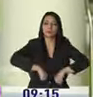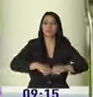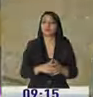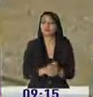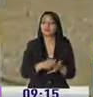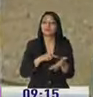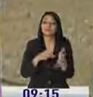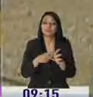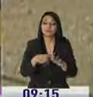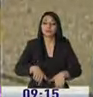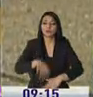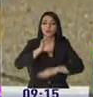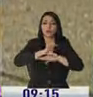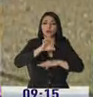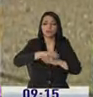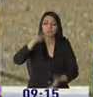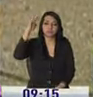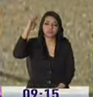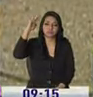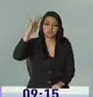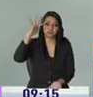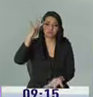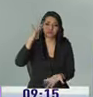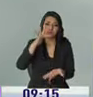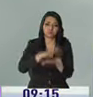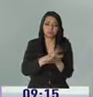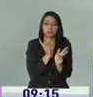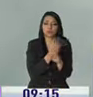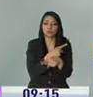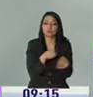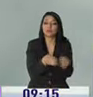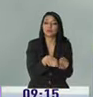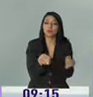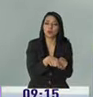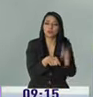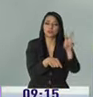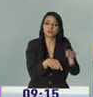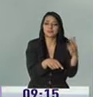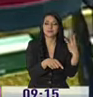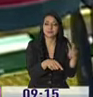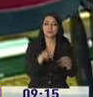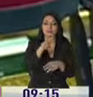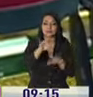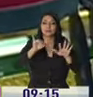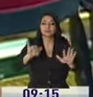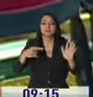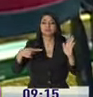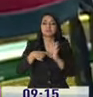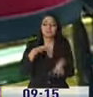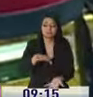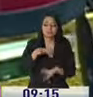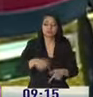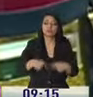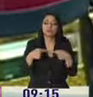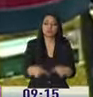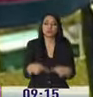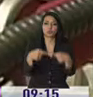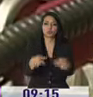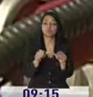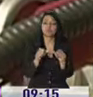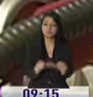para Ecuador una reducción similar a la del trimestre anterior, de 26.000 barriles diarios, misma que se mantendría hasta el